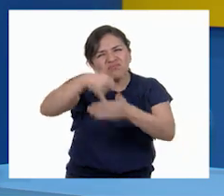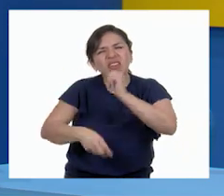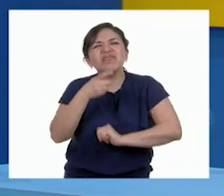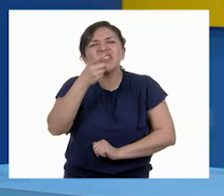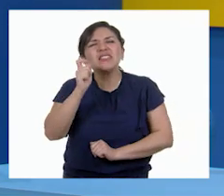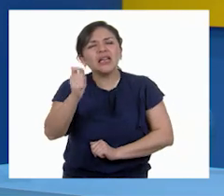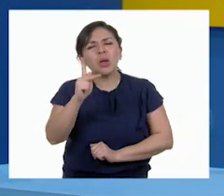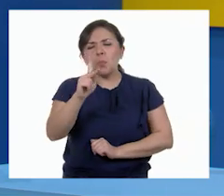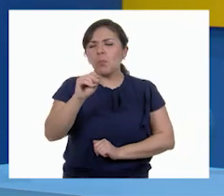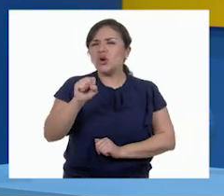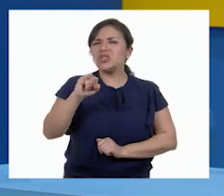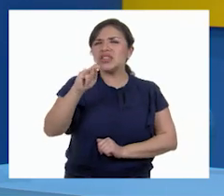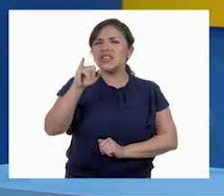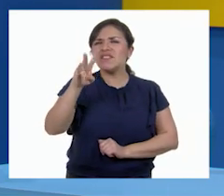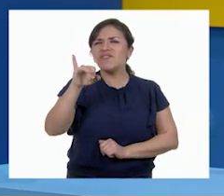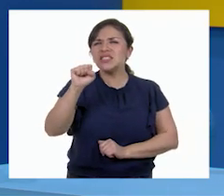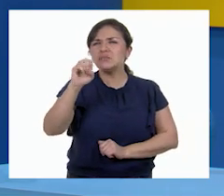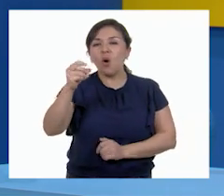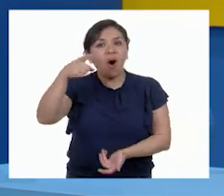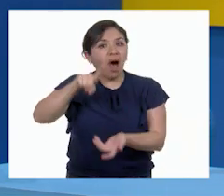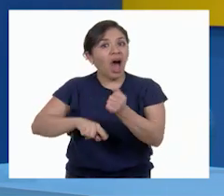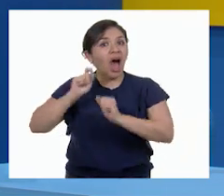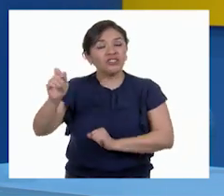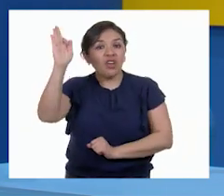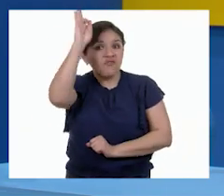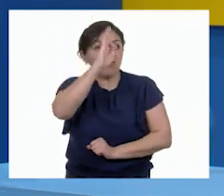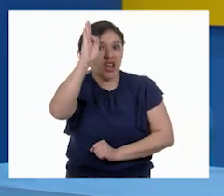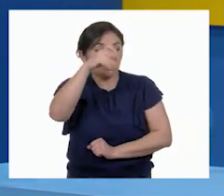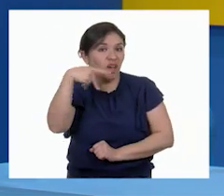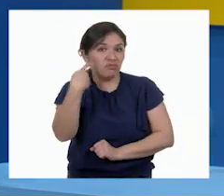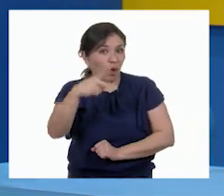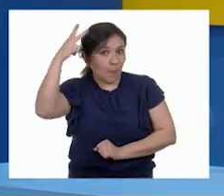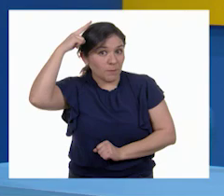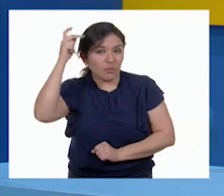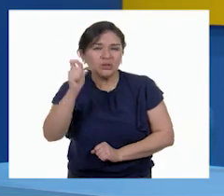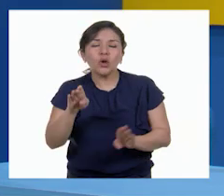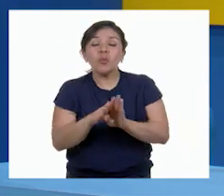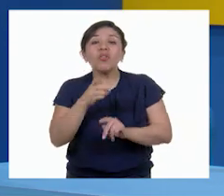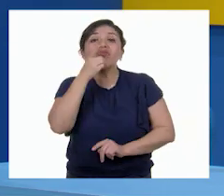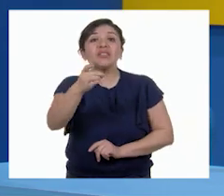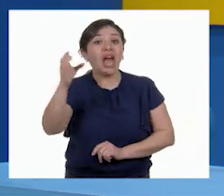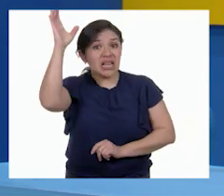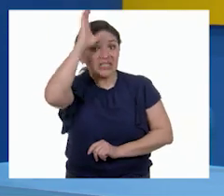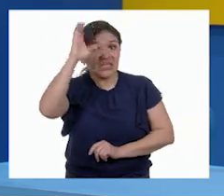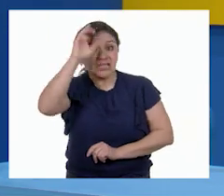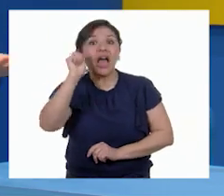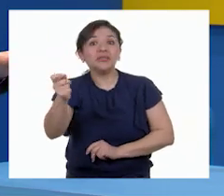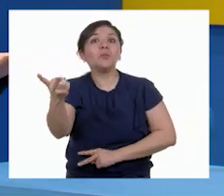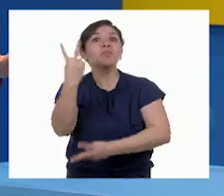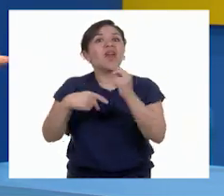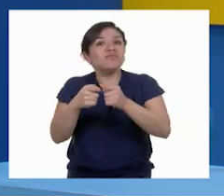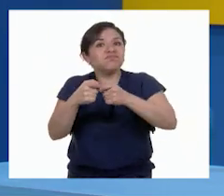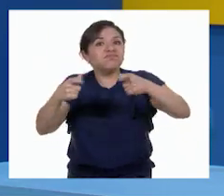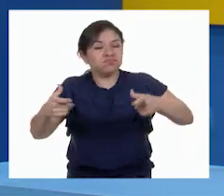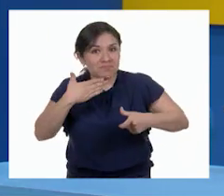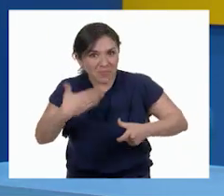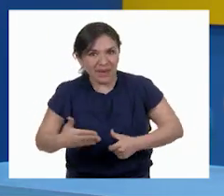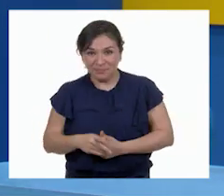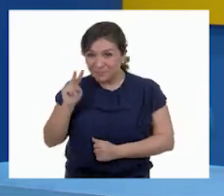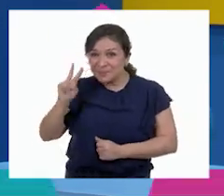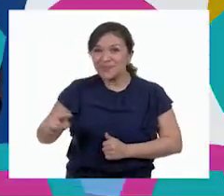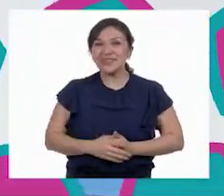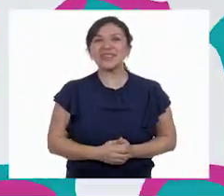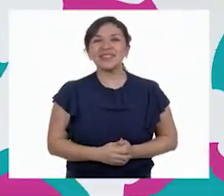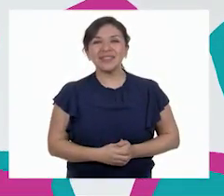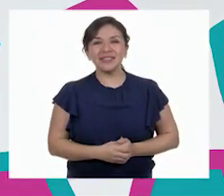del positivismo, como la filosofía del Porfiriato que veía la ciencia como la clave del progreso. Vamos a verlo.